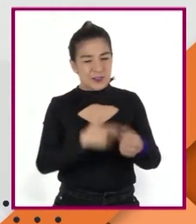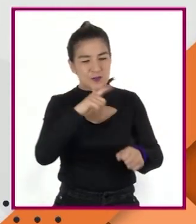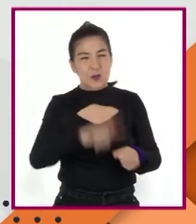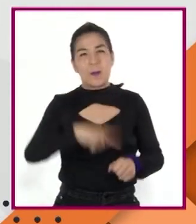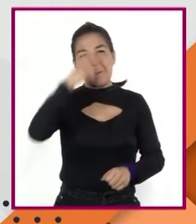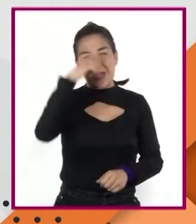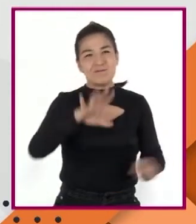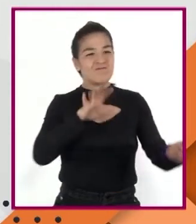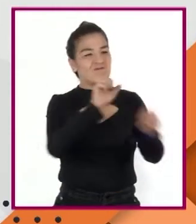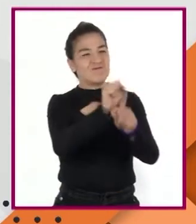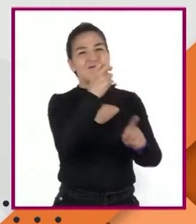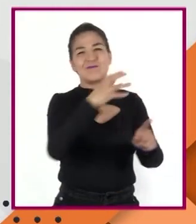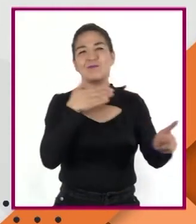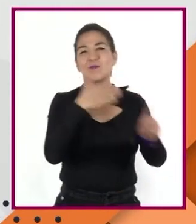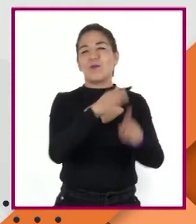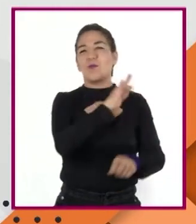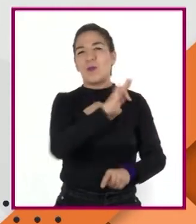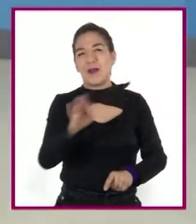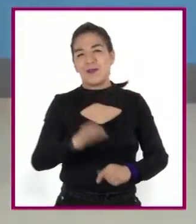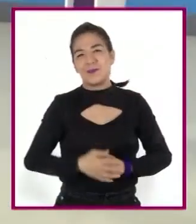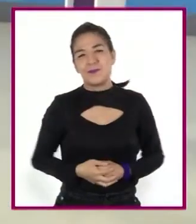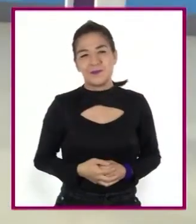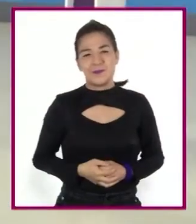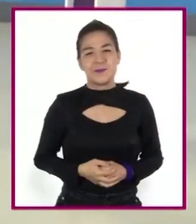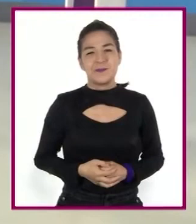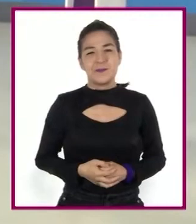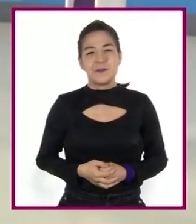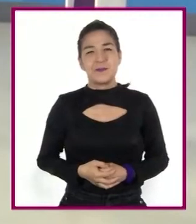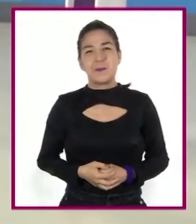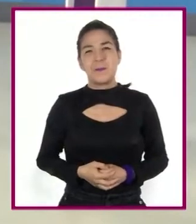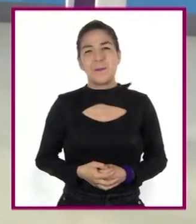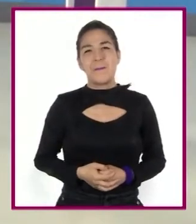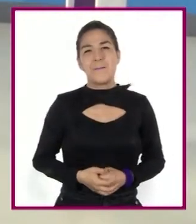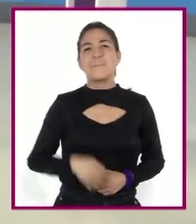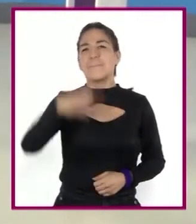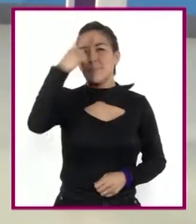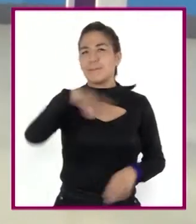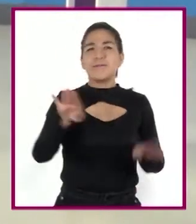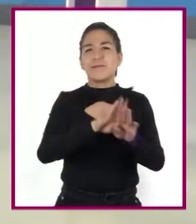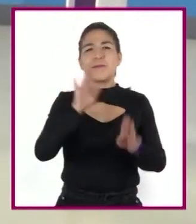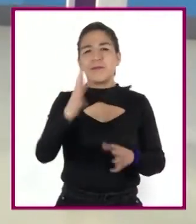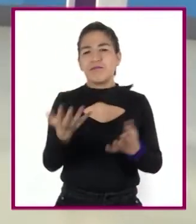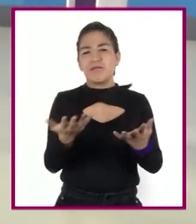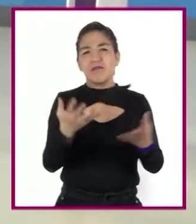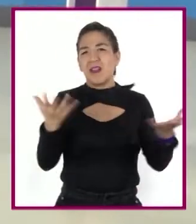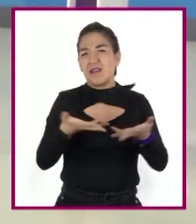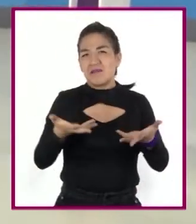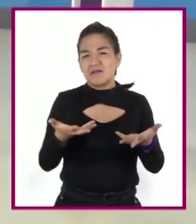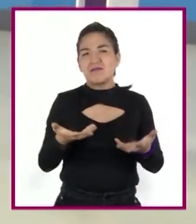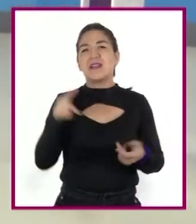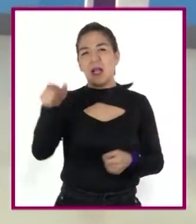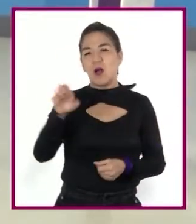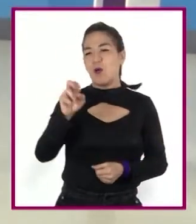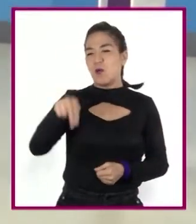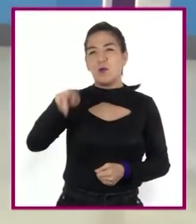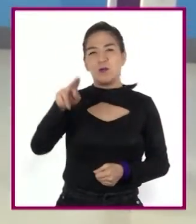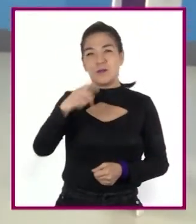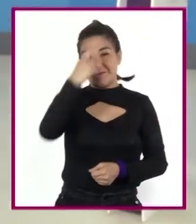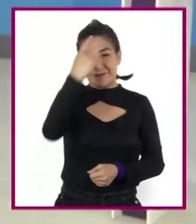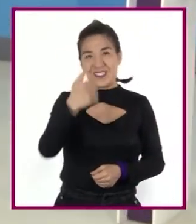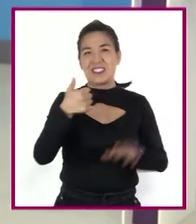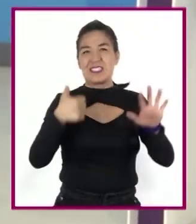alcanzar estos propósitos comunes. Para cumplirlos, dentro de la ONU se crearon 6